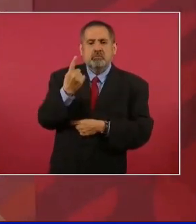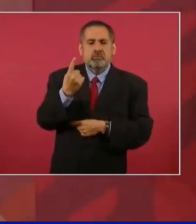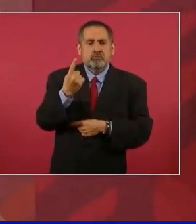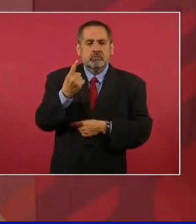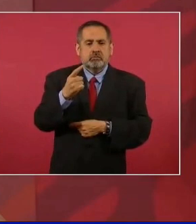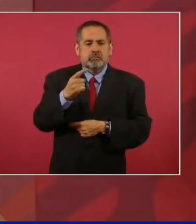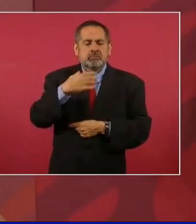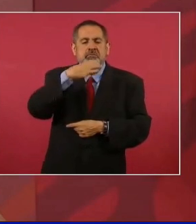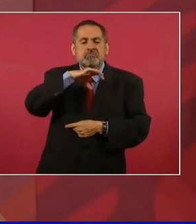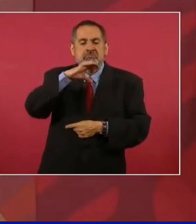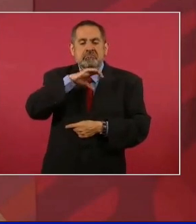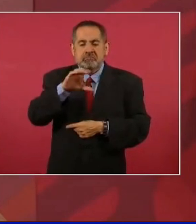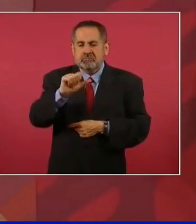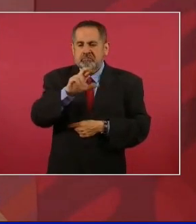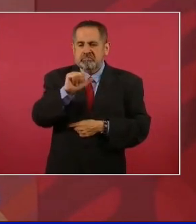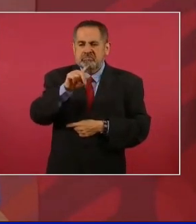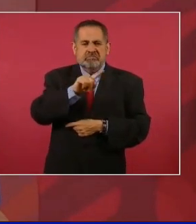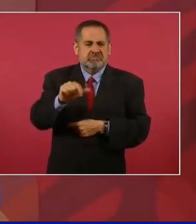Carranza,